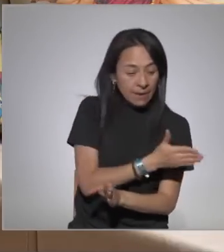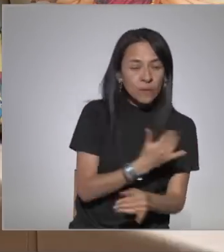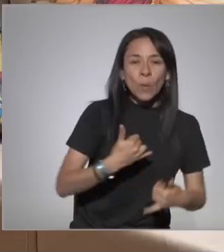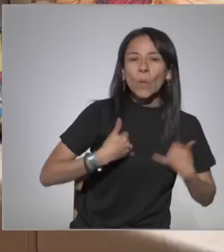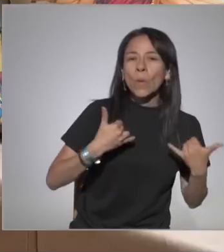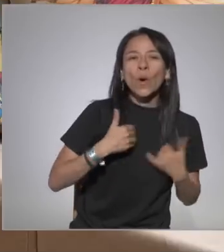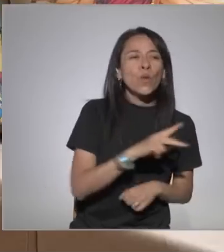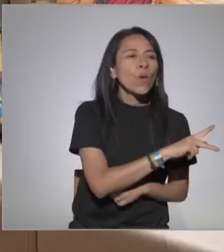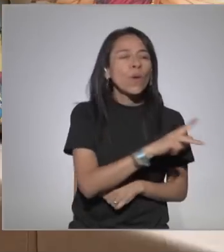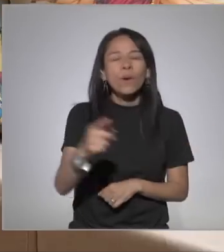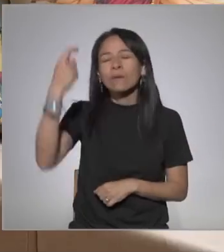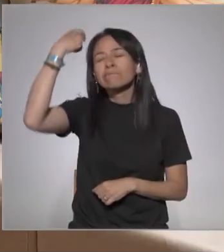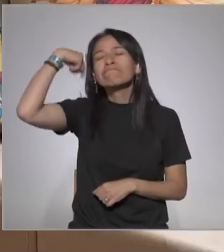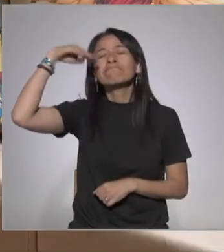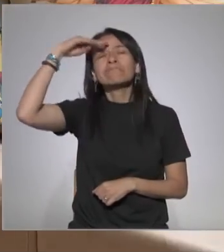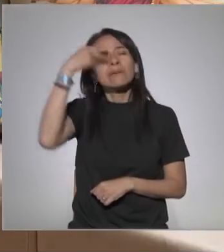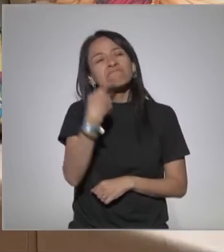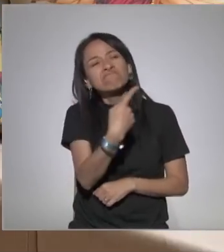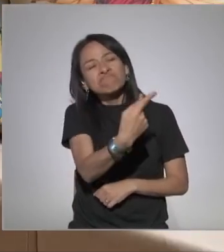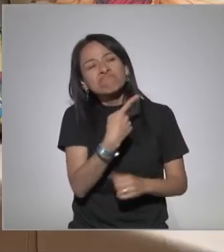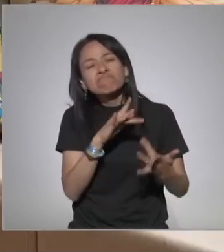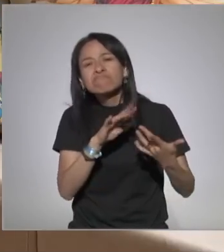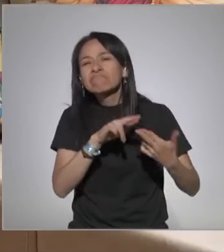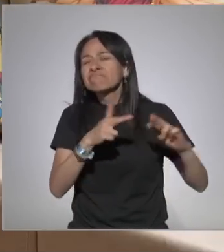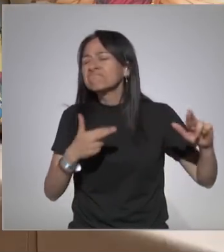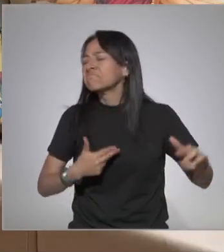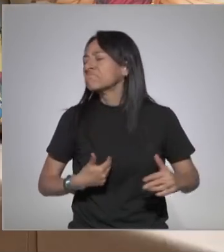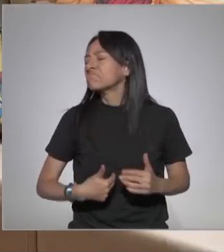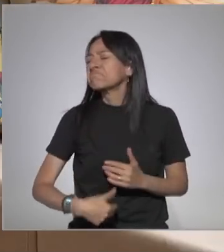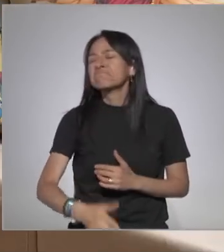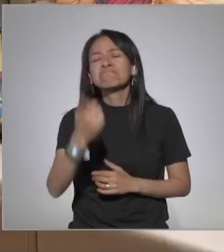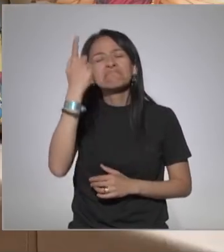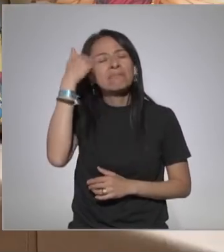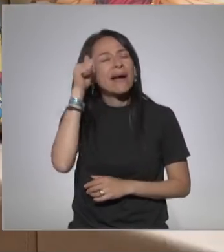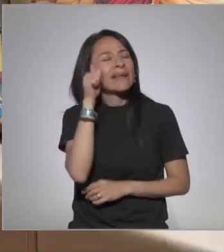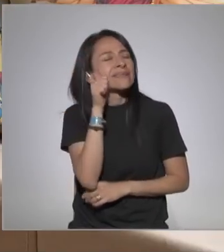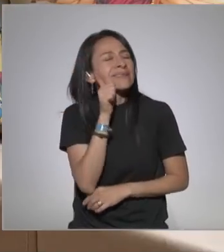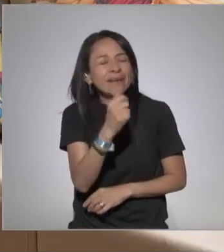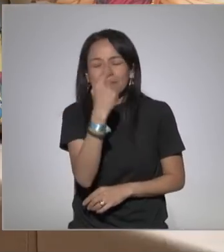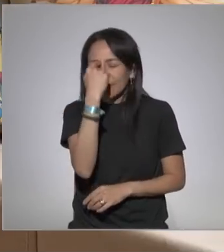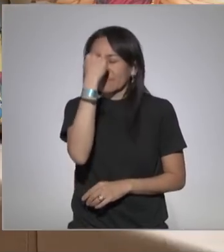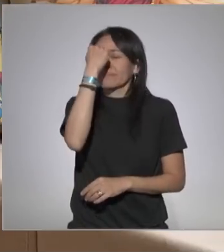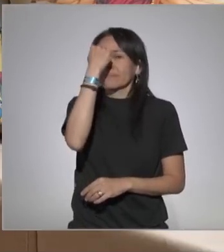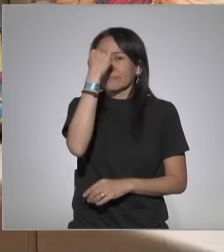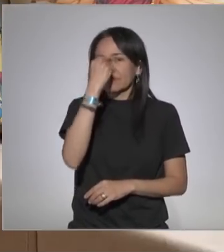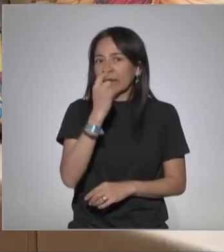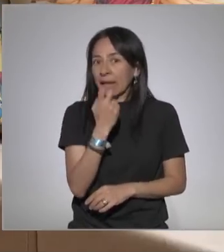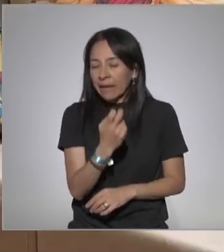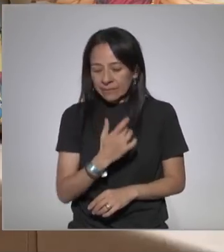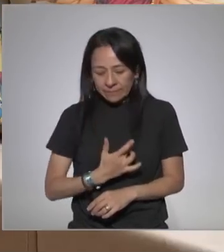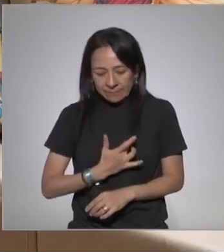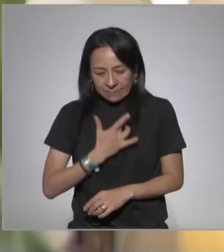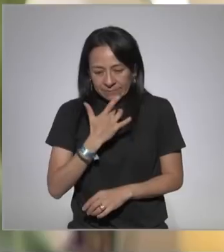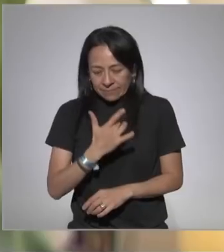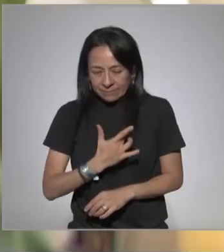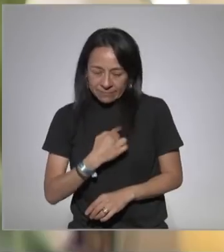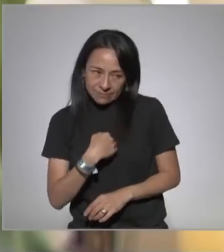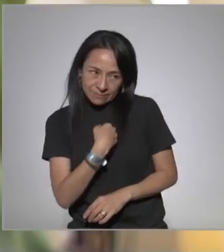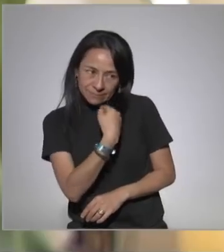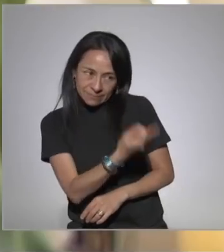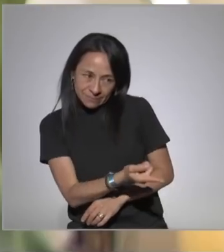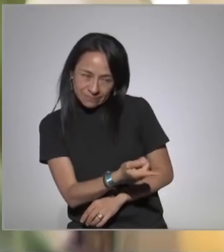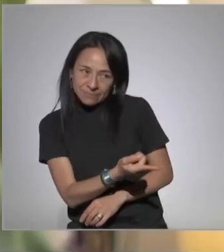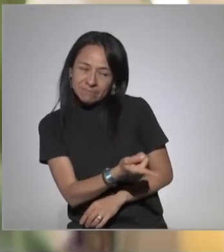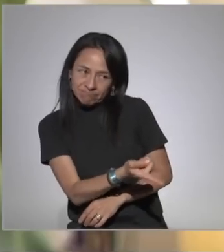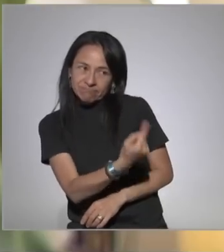son para siempre y nos arrojamos, ¿no?, a la sensación, al sentimiento que nos despierta el otro o la